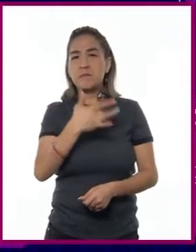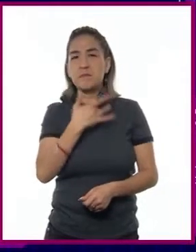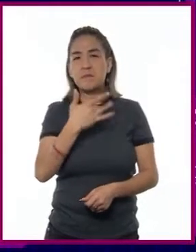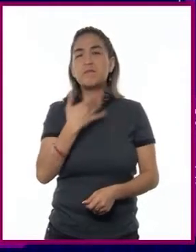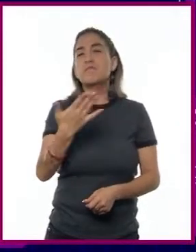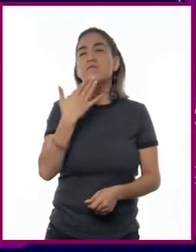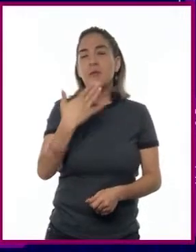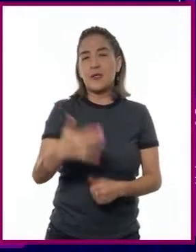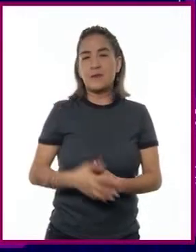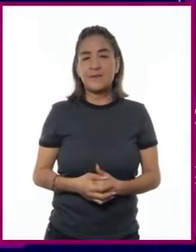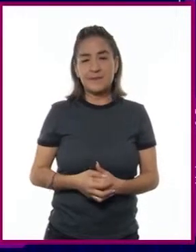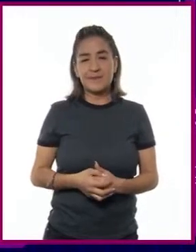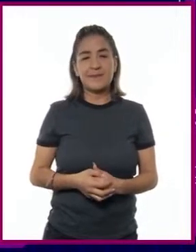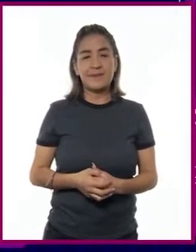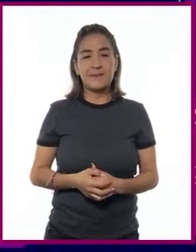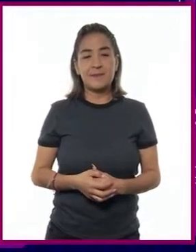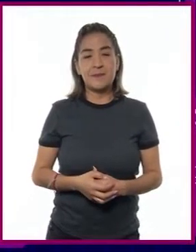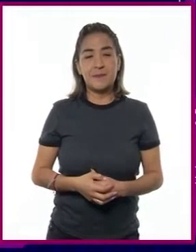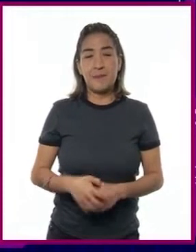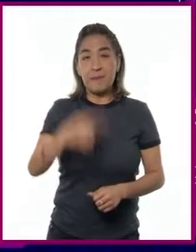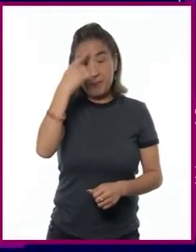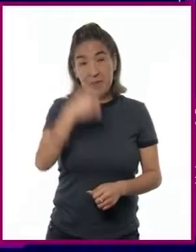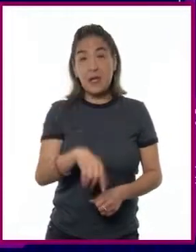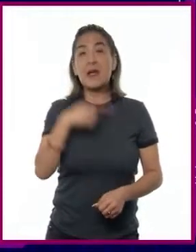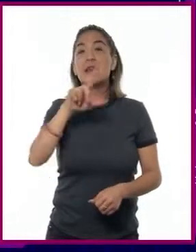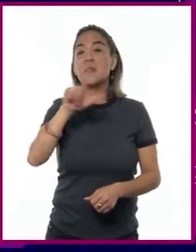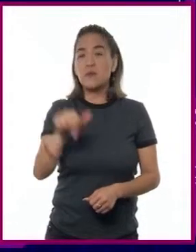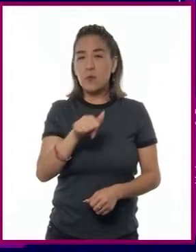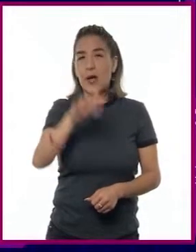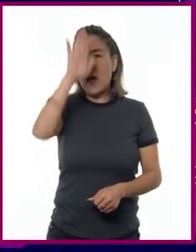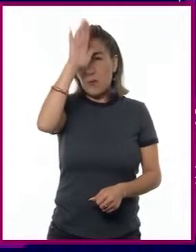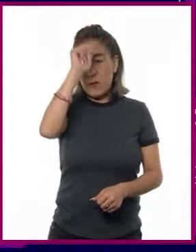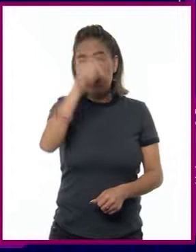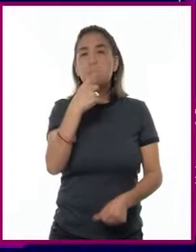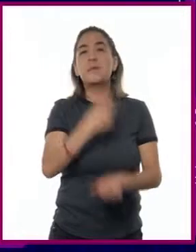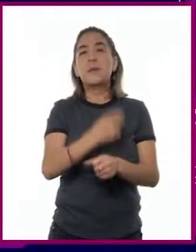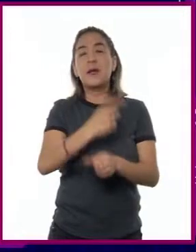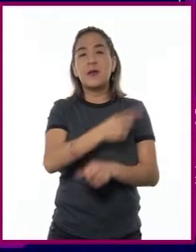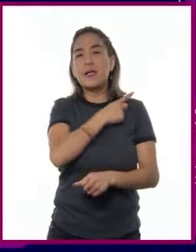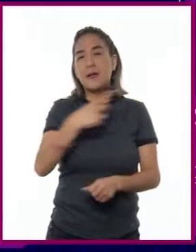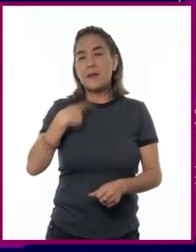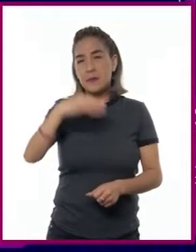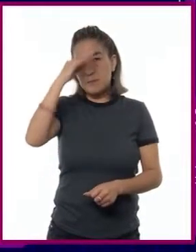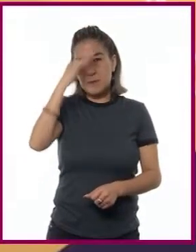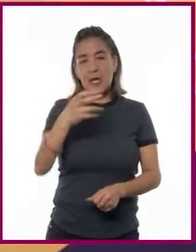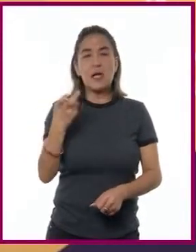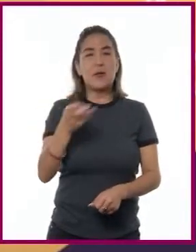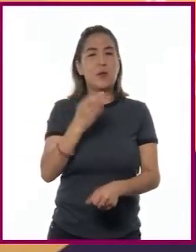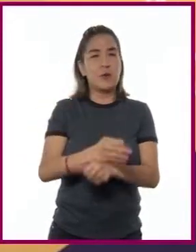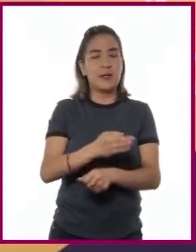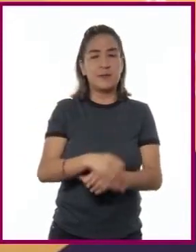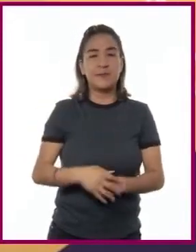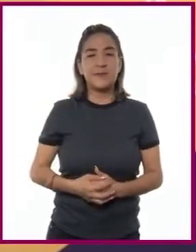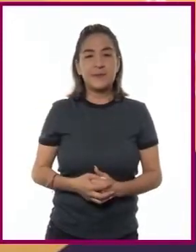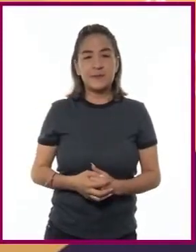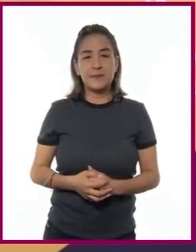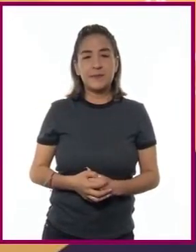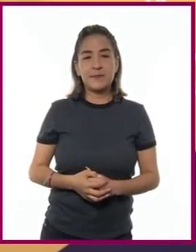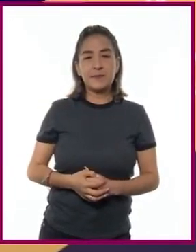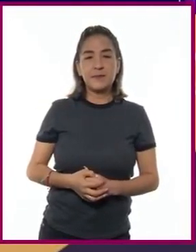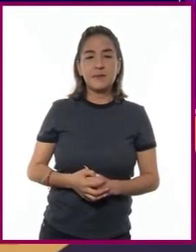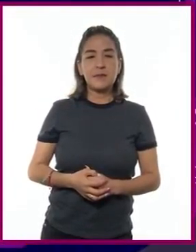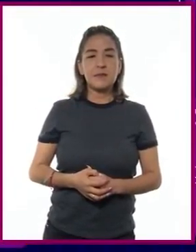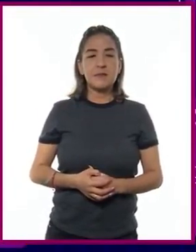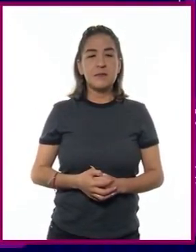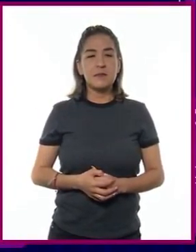más adecuada. Para llegar a un acuerdo, primero reflexionen sobre lo siguiente. Consideren